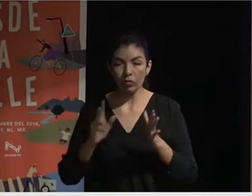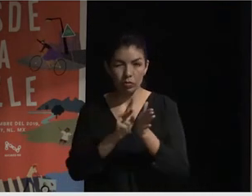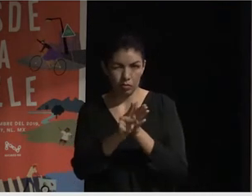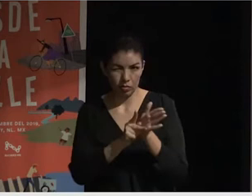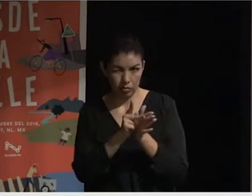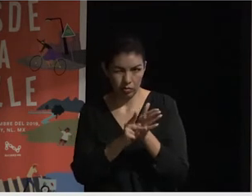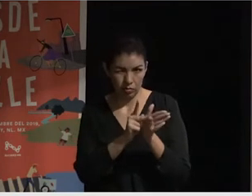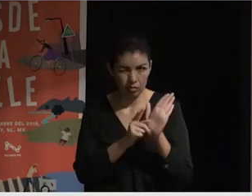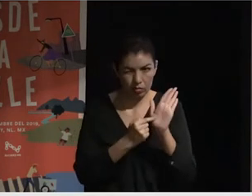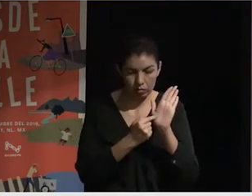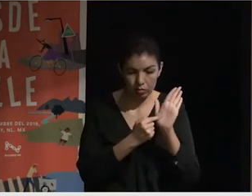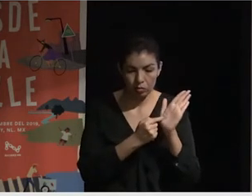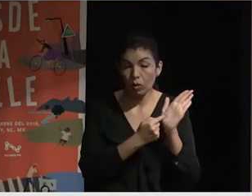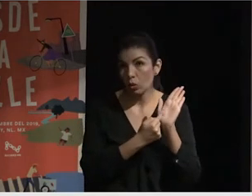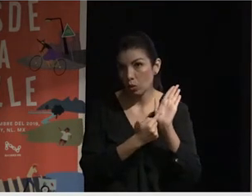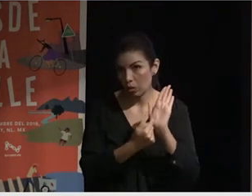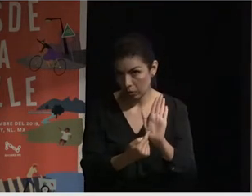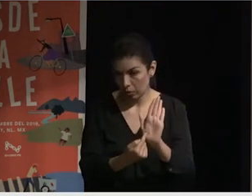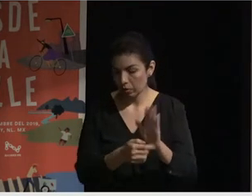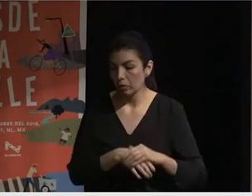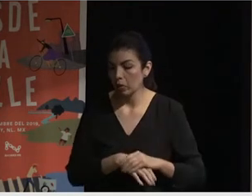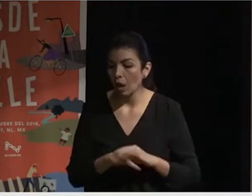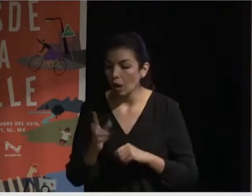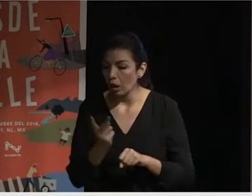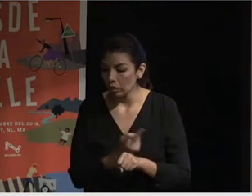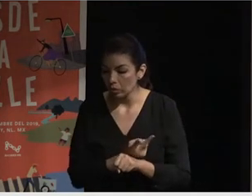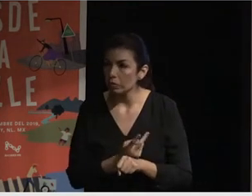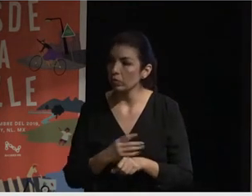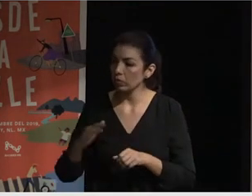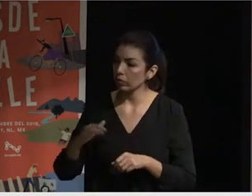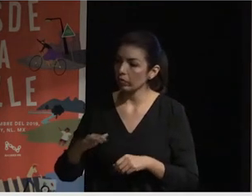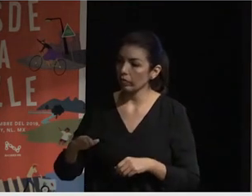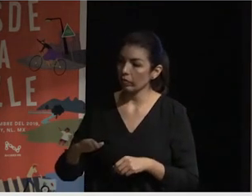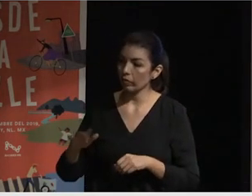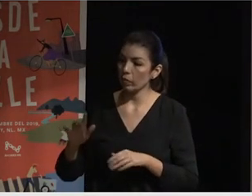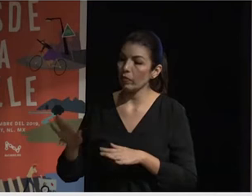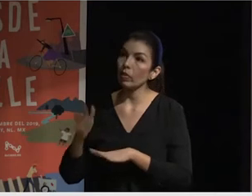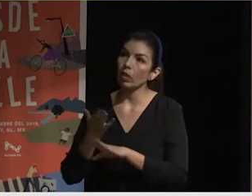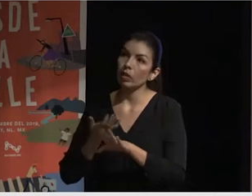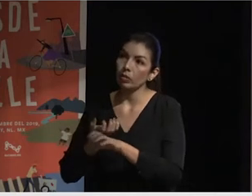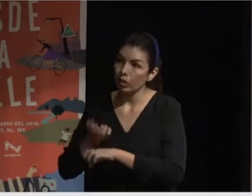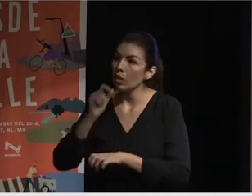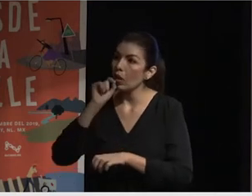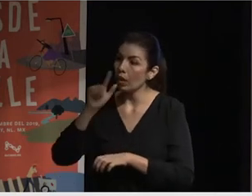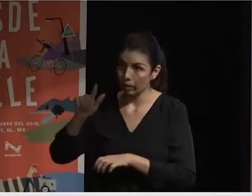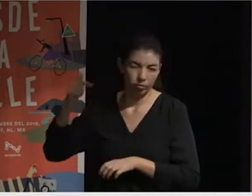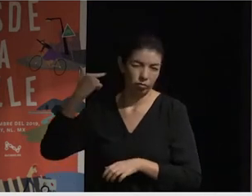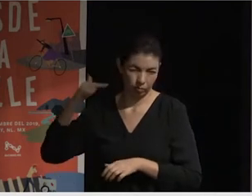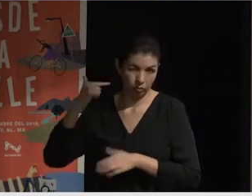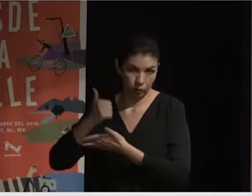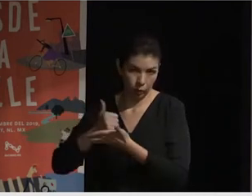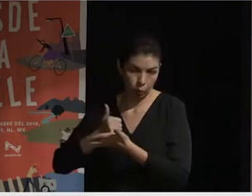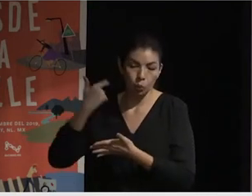Enrique Alfaro, nuestro ahorita gobernador, cuando era presidente municipal hace 2 años, anunció el primer desarrollo orientado